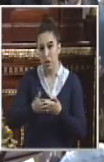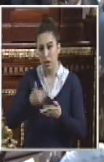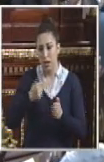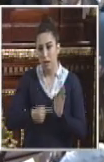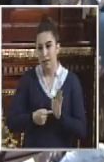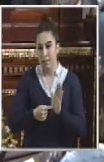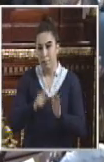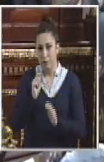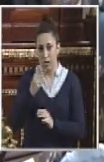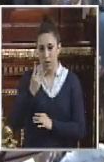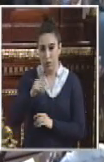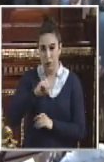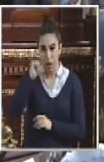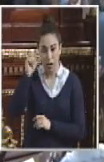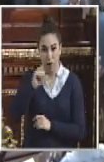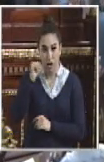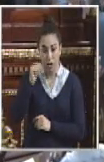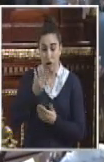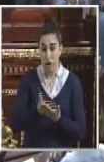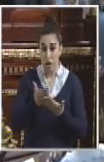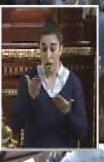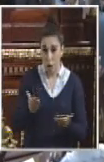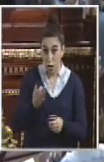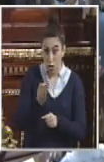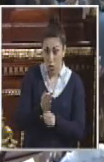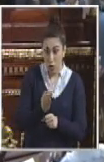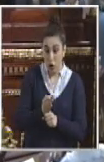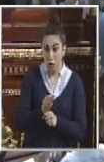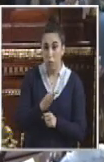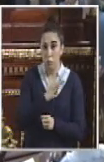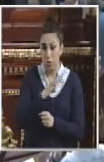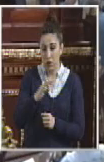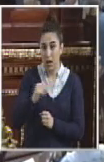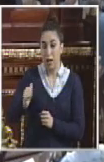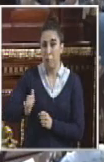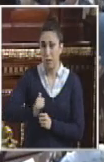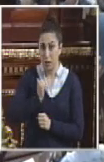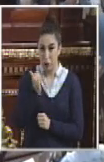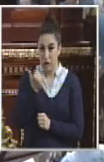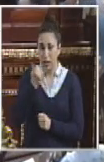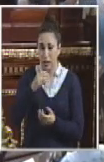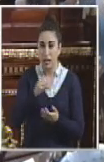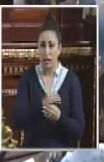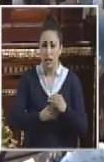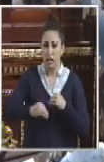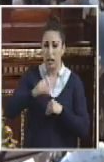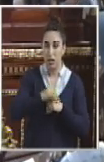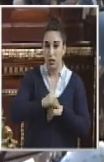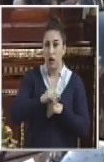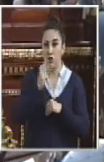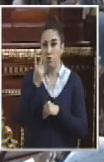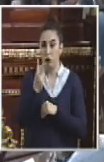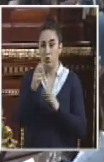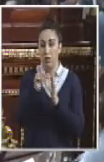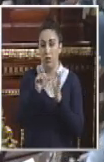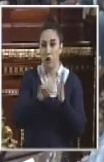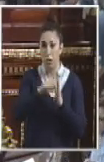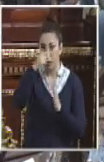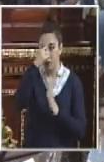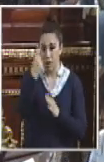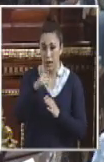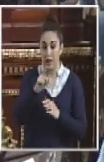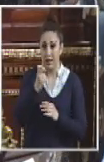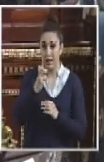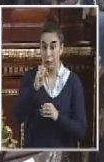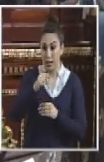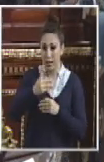para que en este momento se aproveche y se incorpore la cartilla